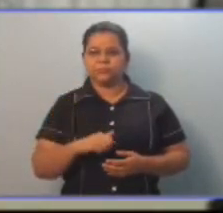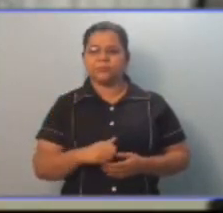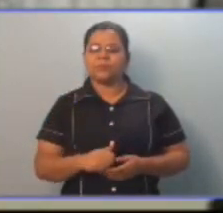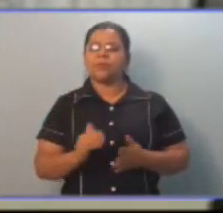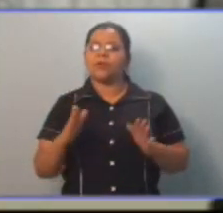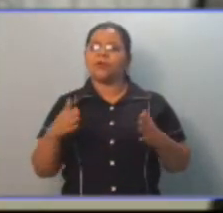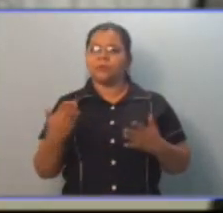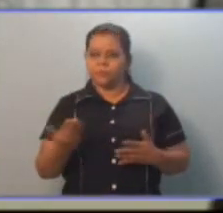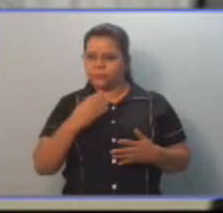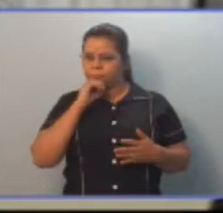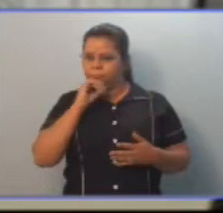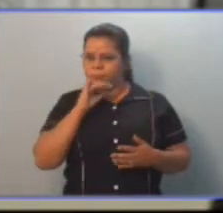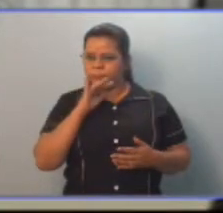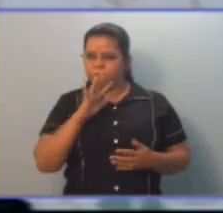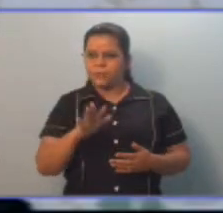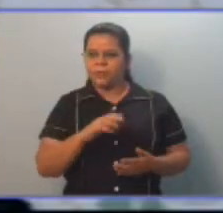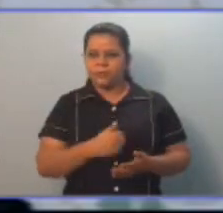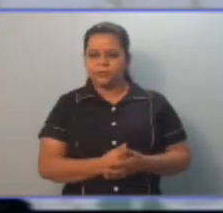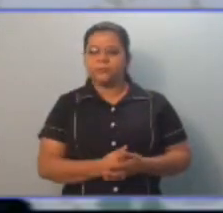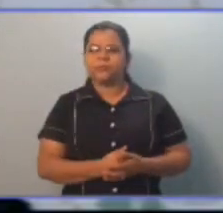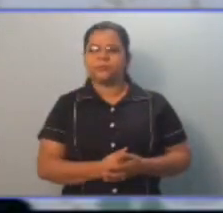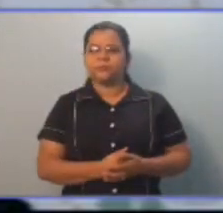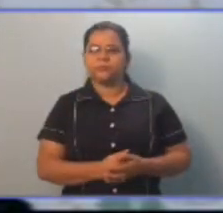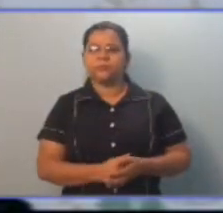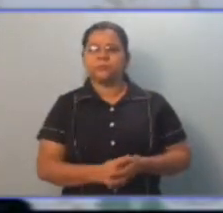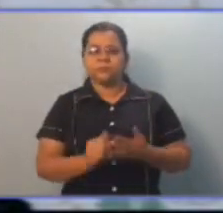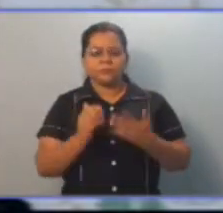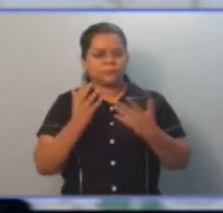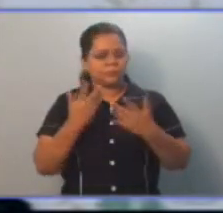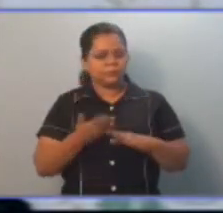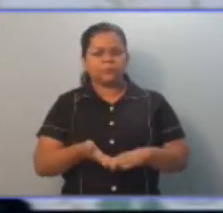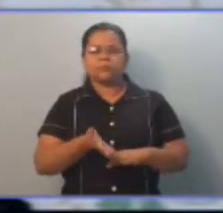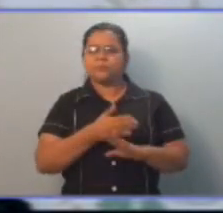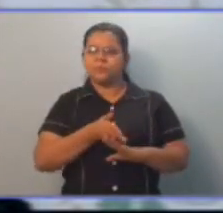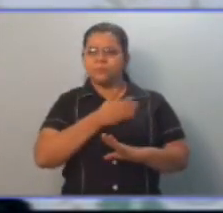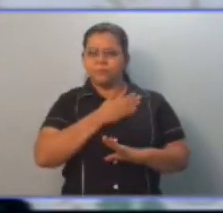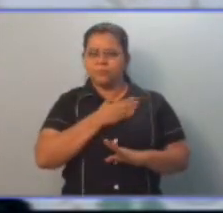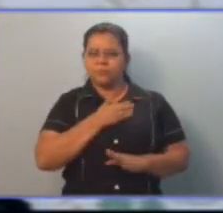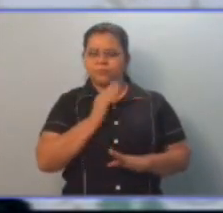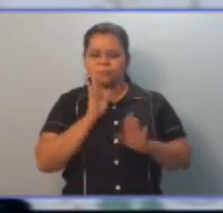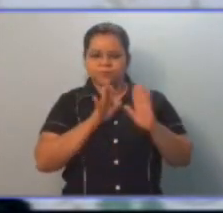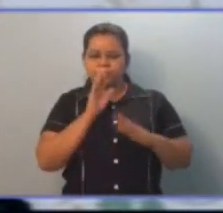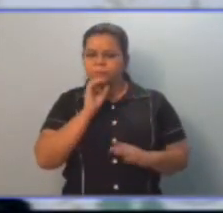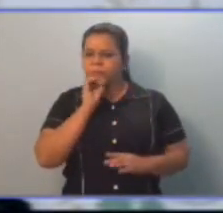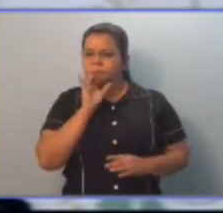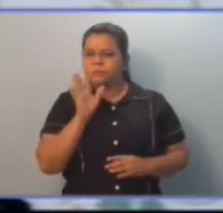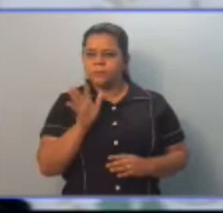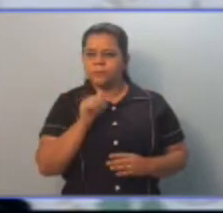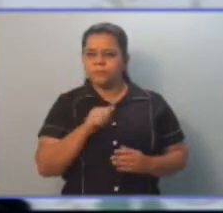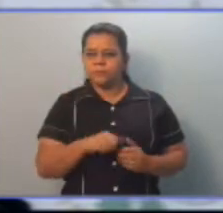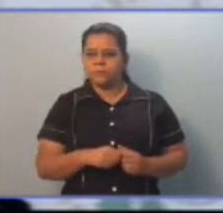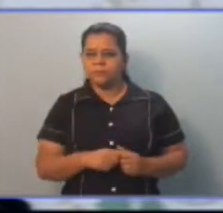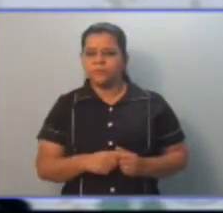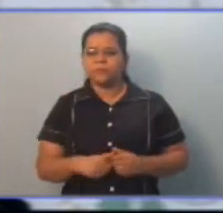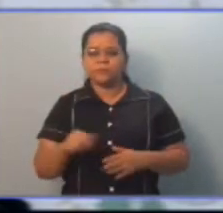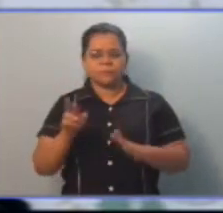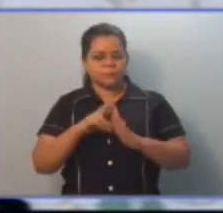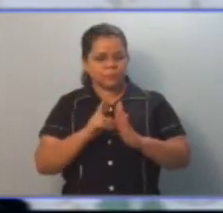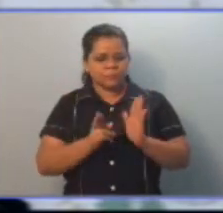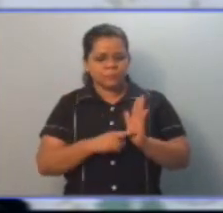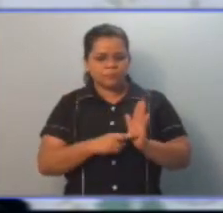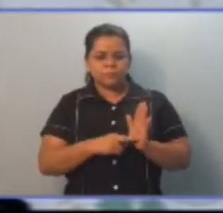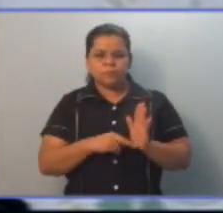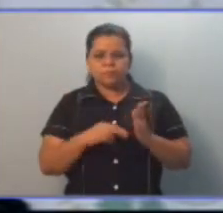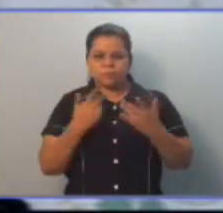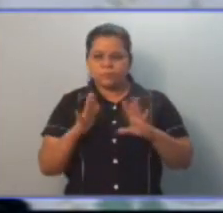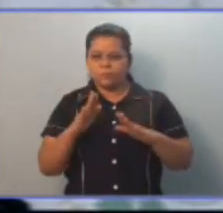hacen mención o hacen, cuando en otras veces fueron partícipes de que la norma solo es aplicable